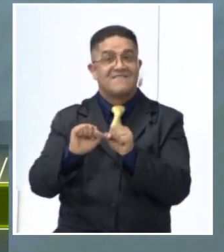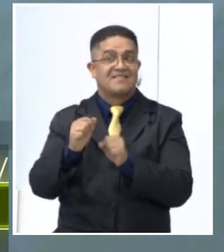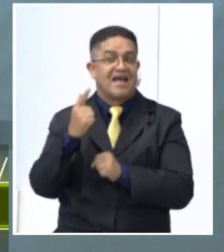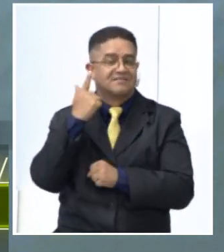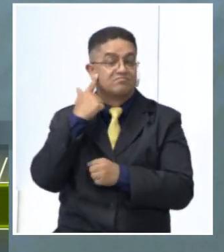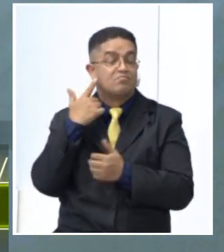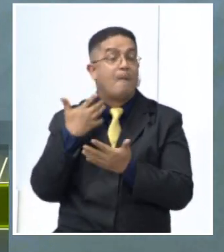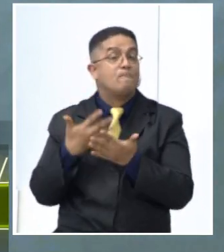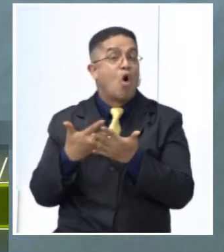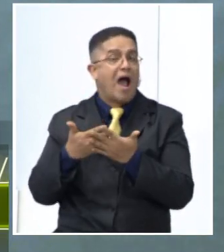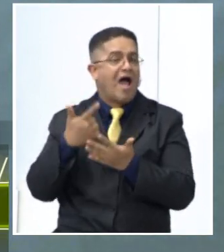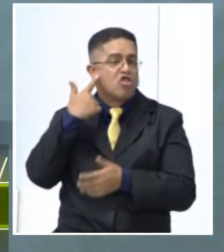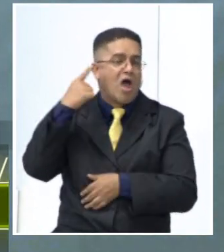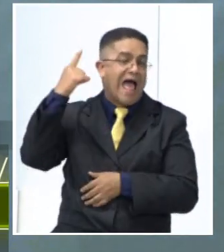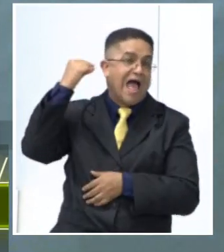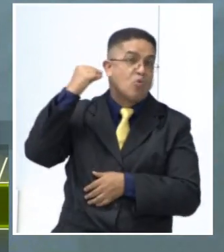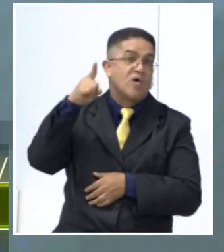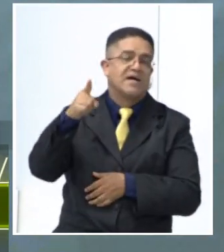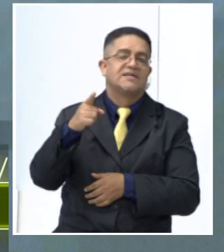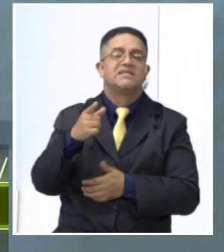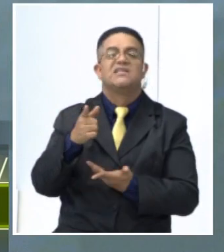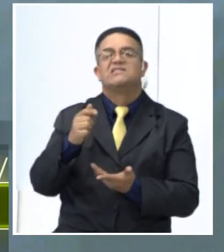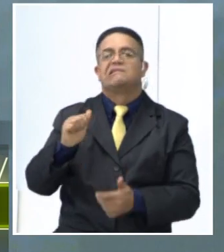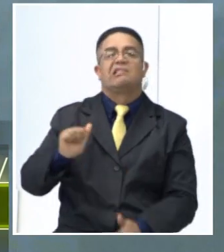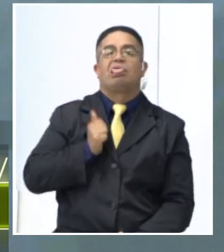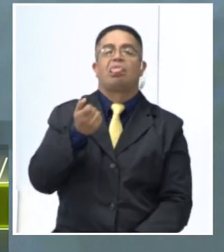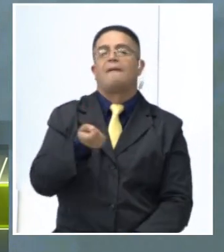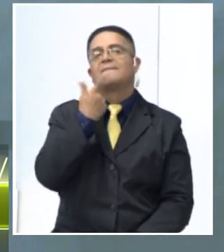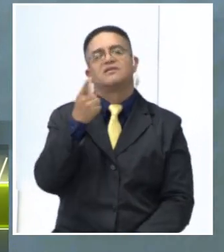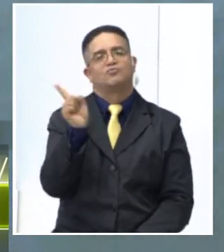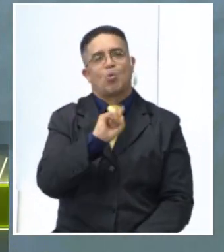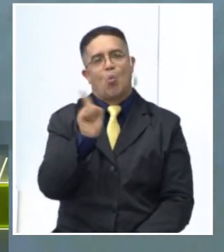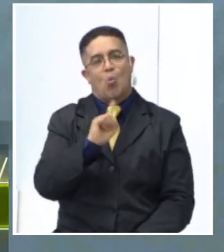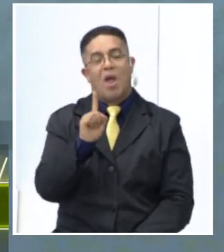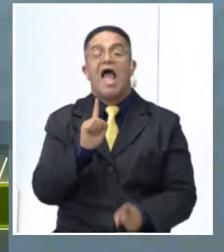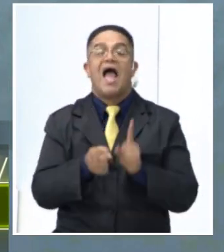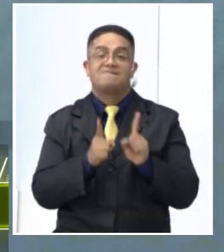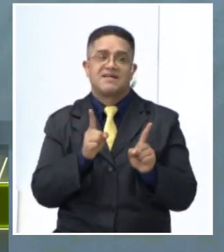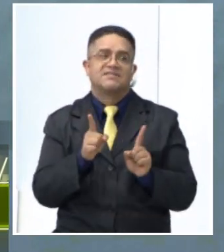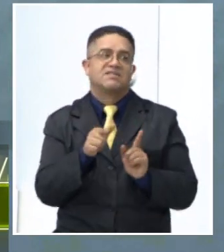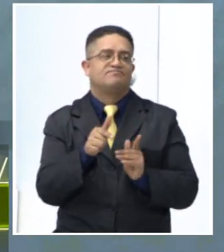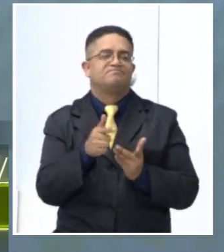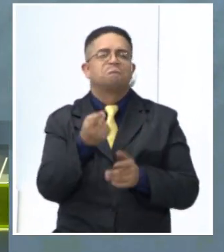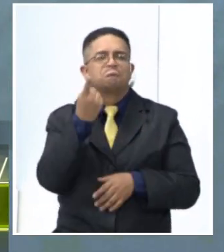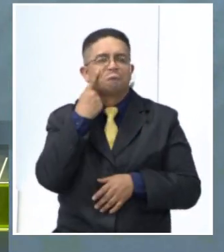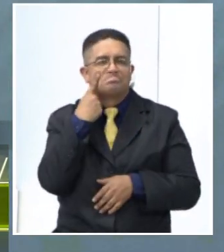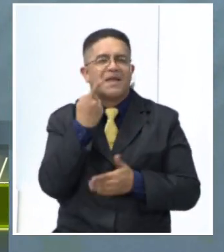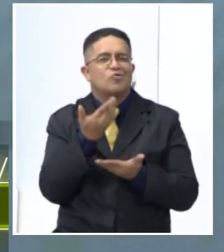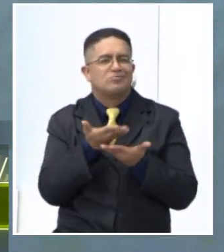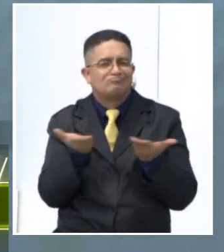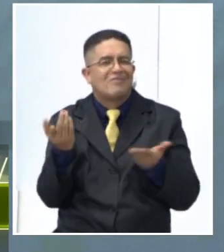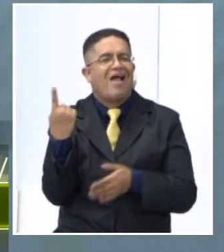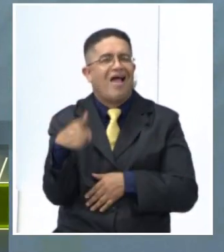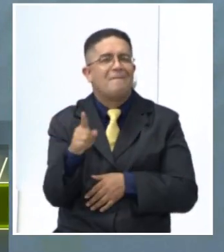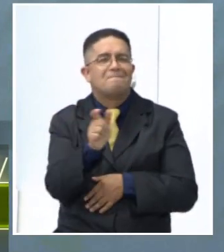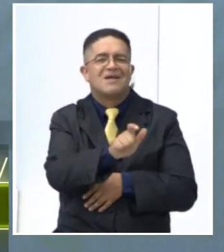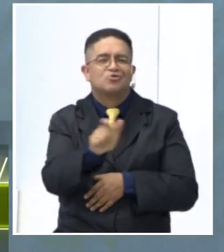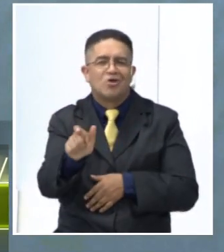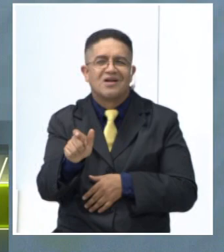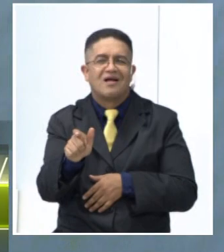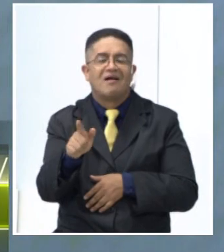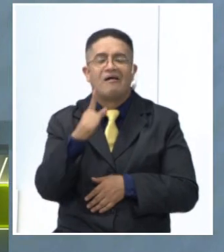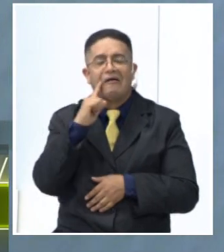oído y no automedicarnos. ¿Por qué? Porque a veces nosotros podemos tomar algunos, hemos visto muchísimas,